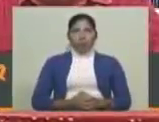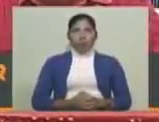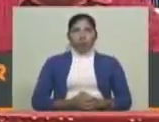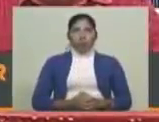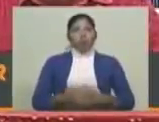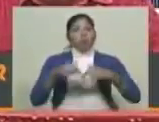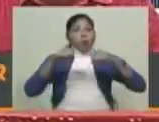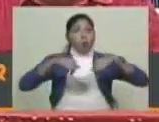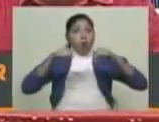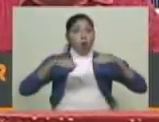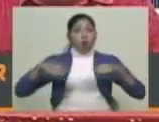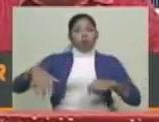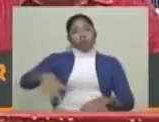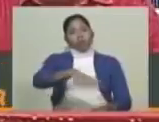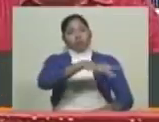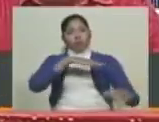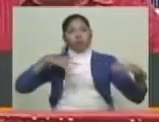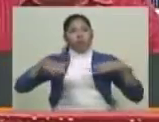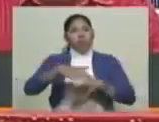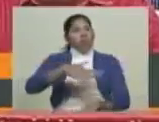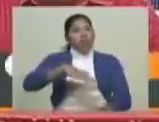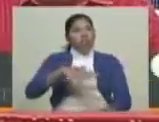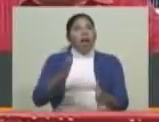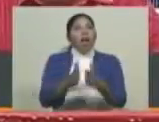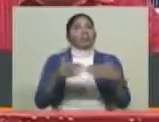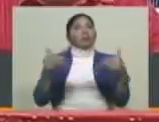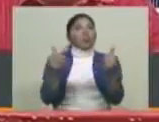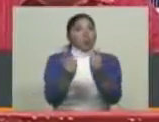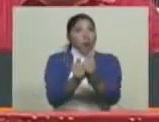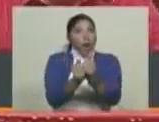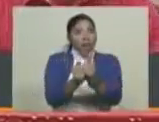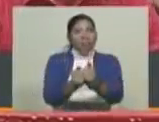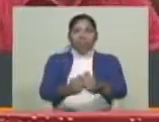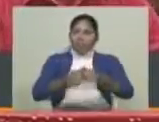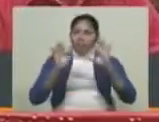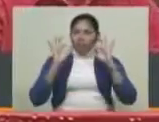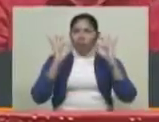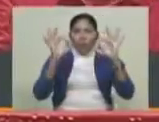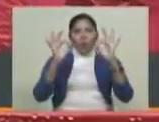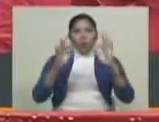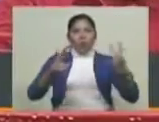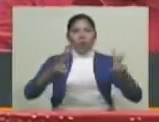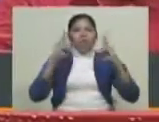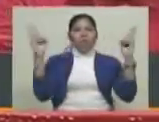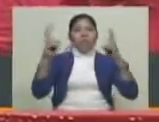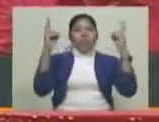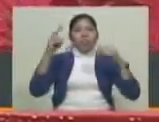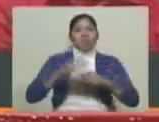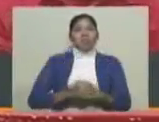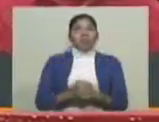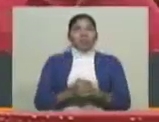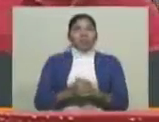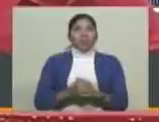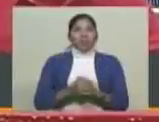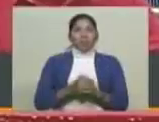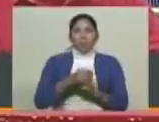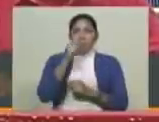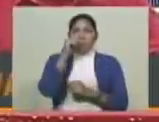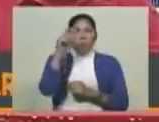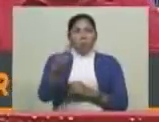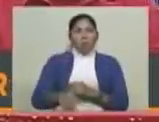Hoy estamos acá en Anzuategui, Anzuategui, Anzuategui. ¡Que viva José Antonio Anzuategui!